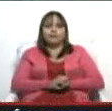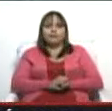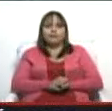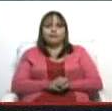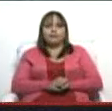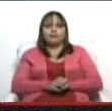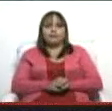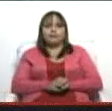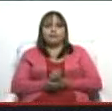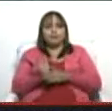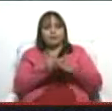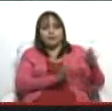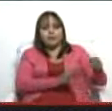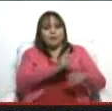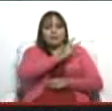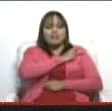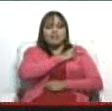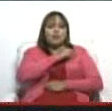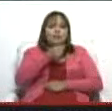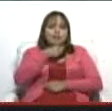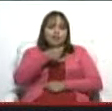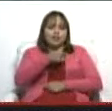Por Venevisión, Rafael Camacho.